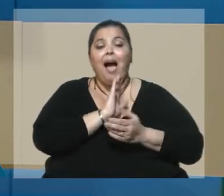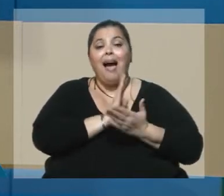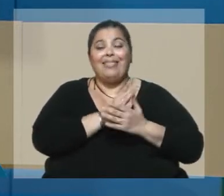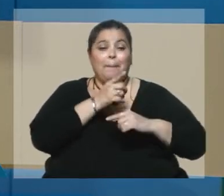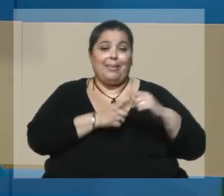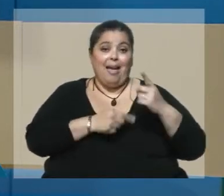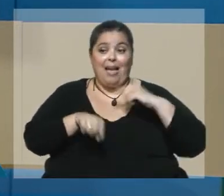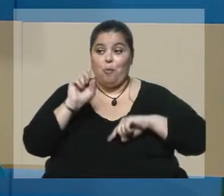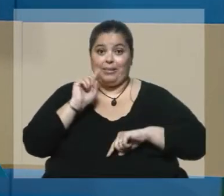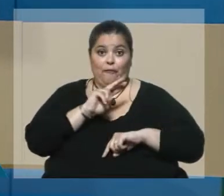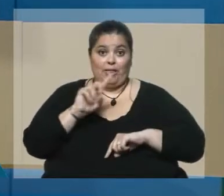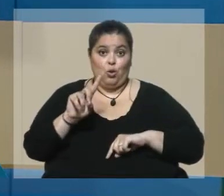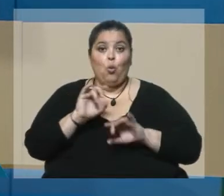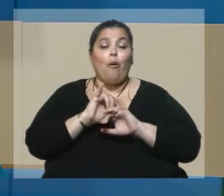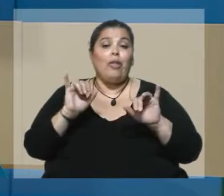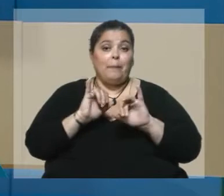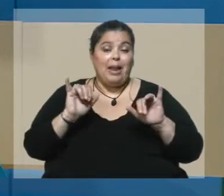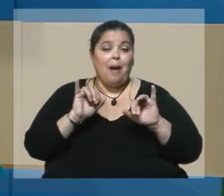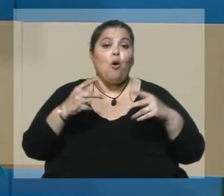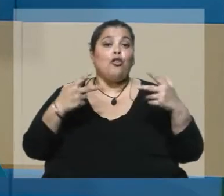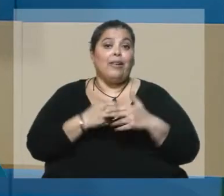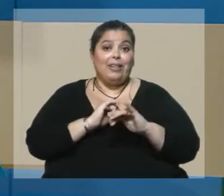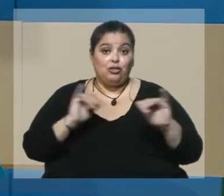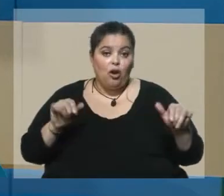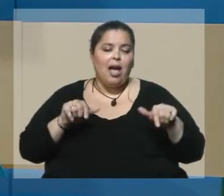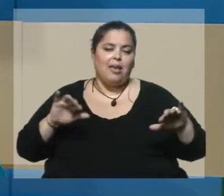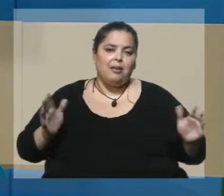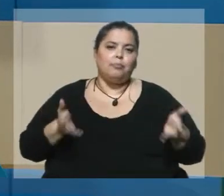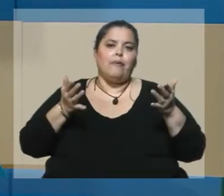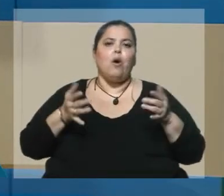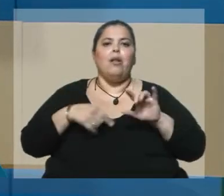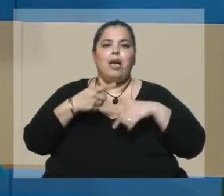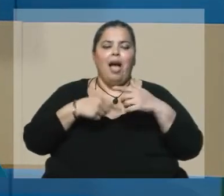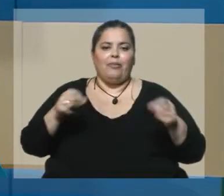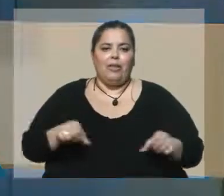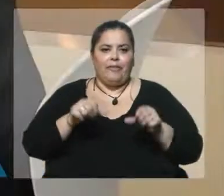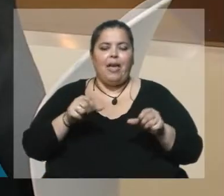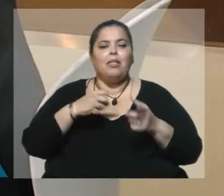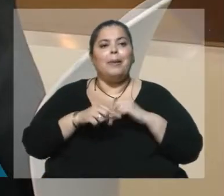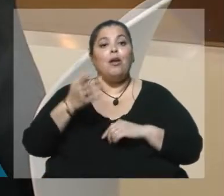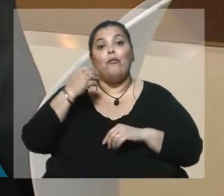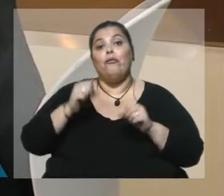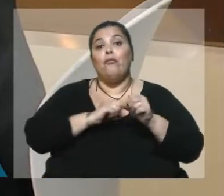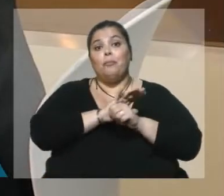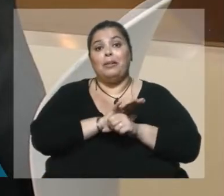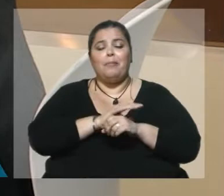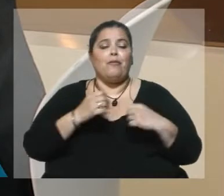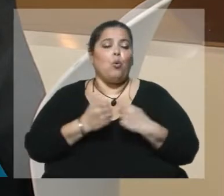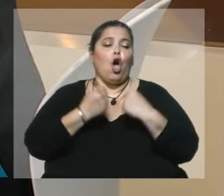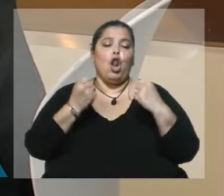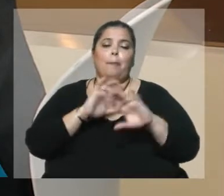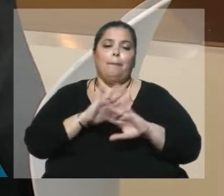cuando terminamos en cierta forma con las restricciones de de la actividad partimos de la base que la pandemia fue un golpe durísimo a la economía